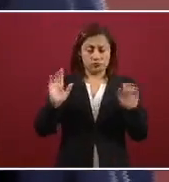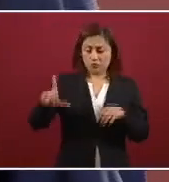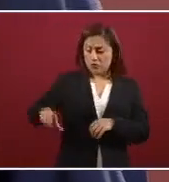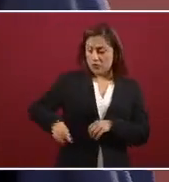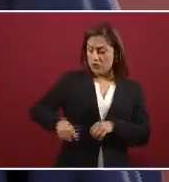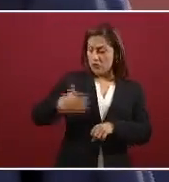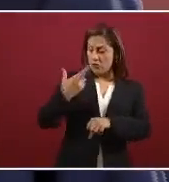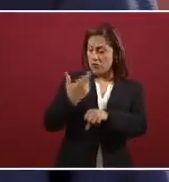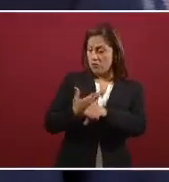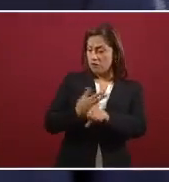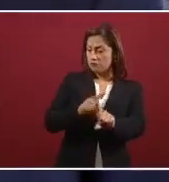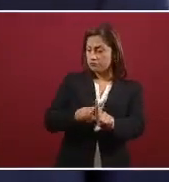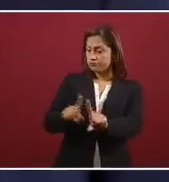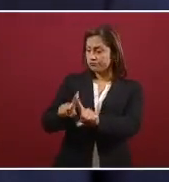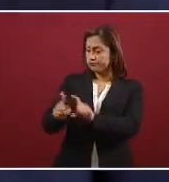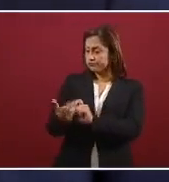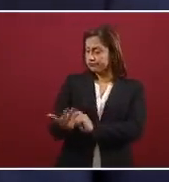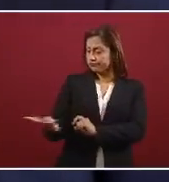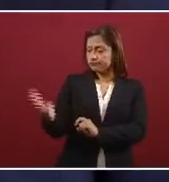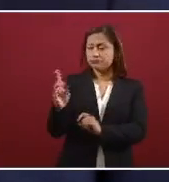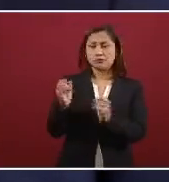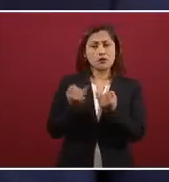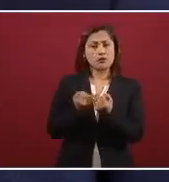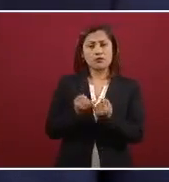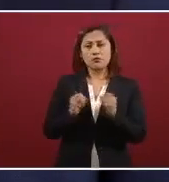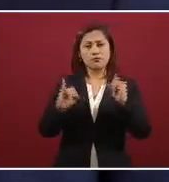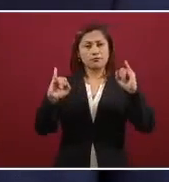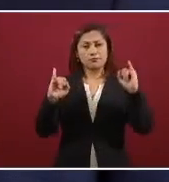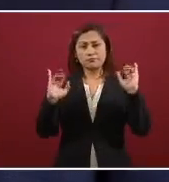autoridades soberanas,